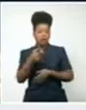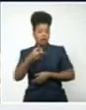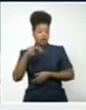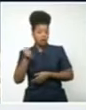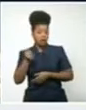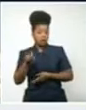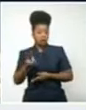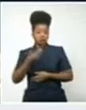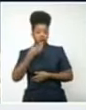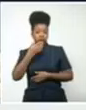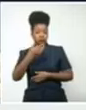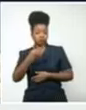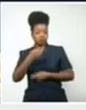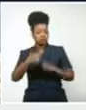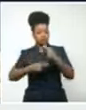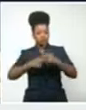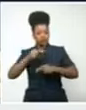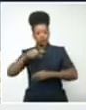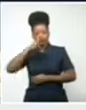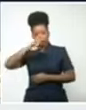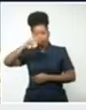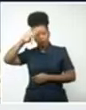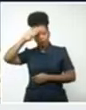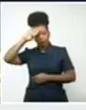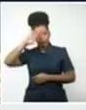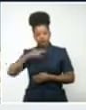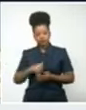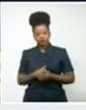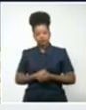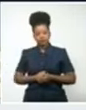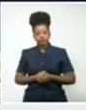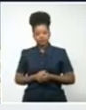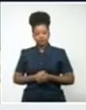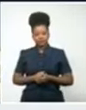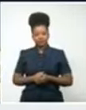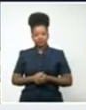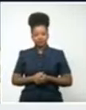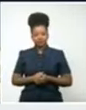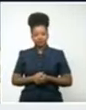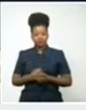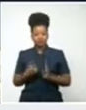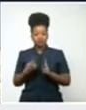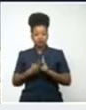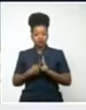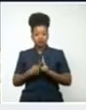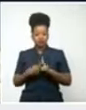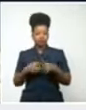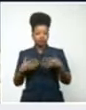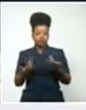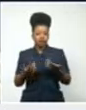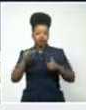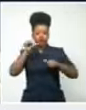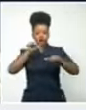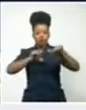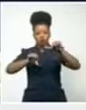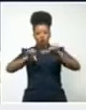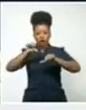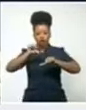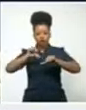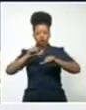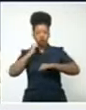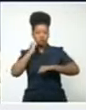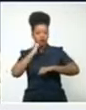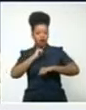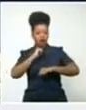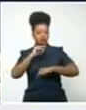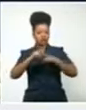se aplican en nuestro país y que además se fueron extendiendo los laboratorios, sobre todo de PCR, y